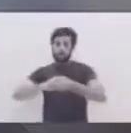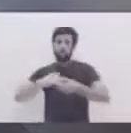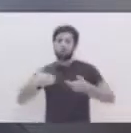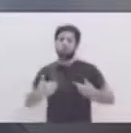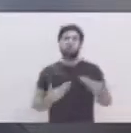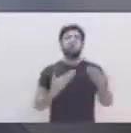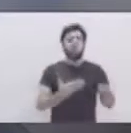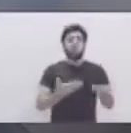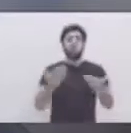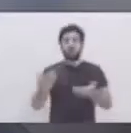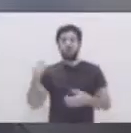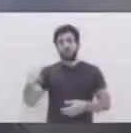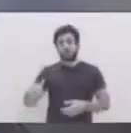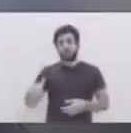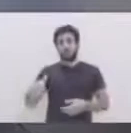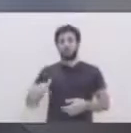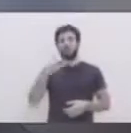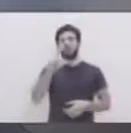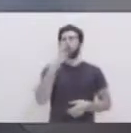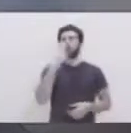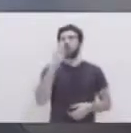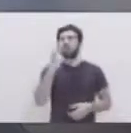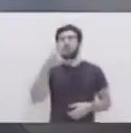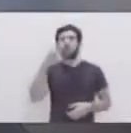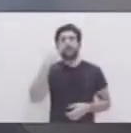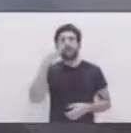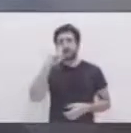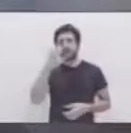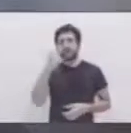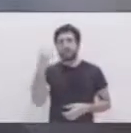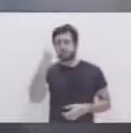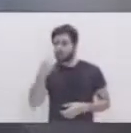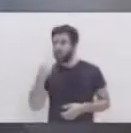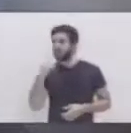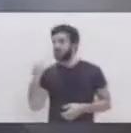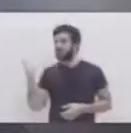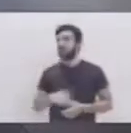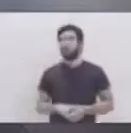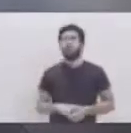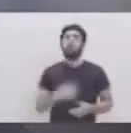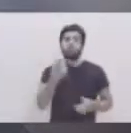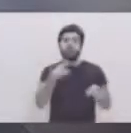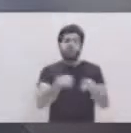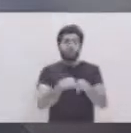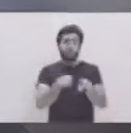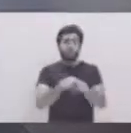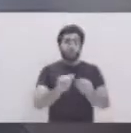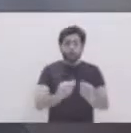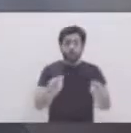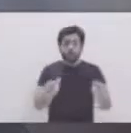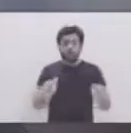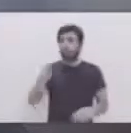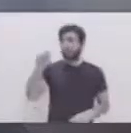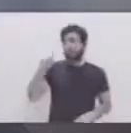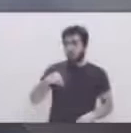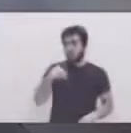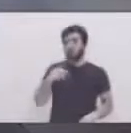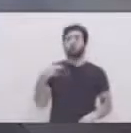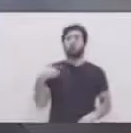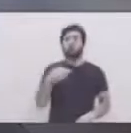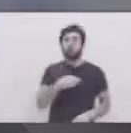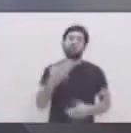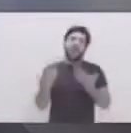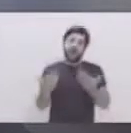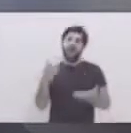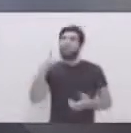los Tomis, conocidos en Guatemala como Chepitos, su generación, los niños de hoy, van a confrontar una nueva